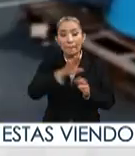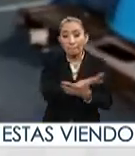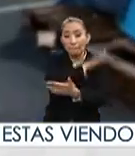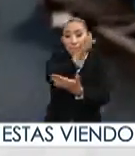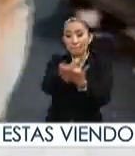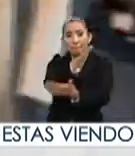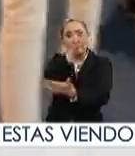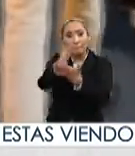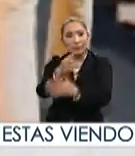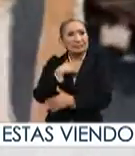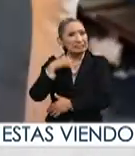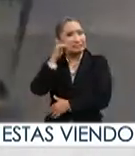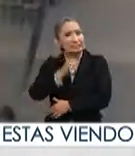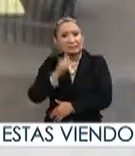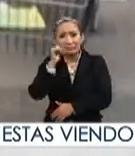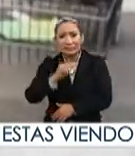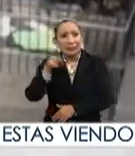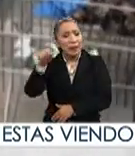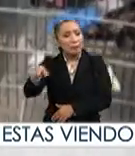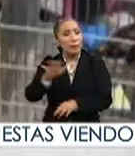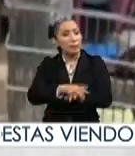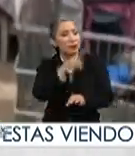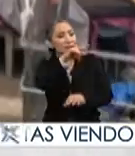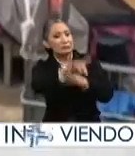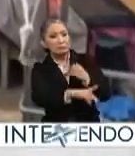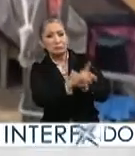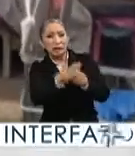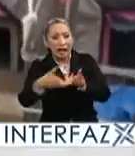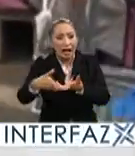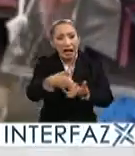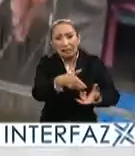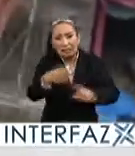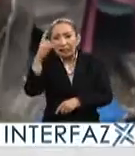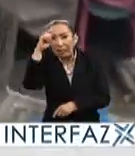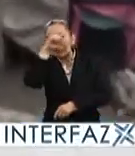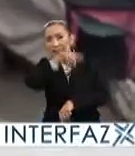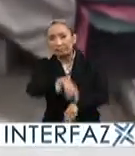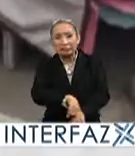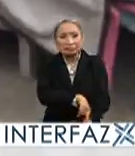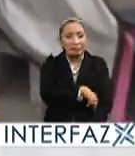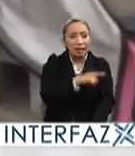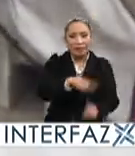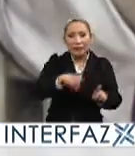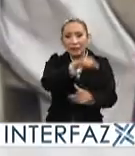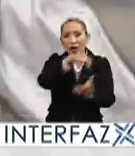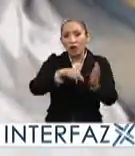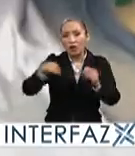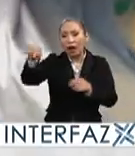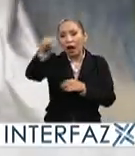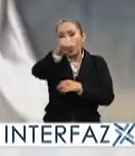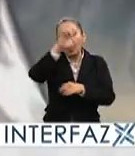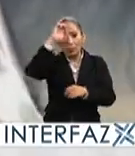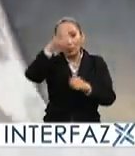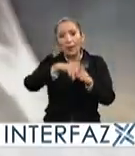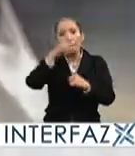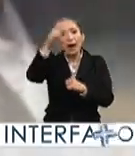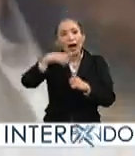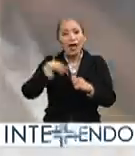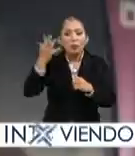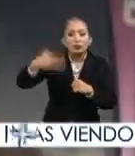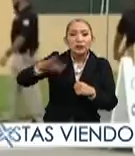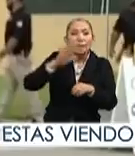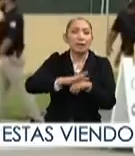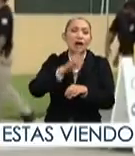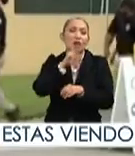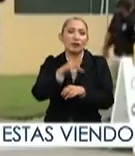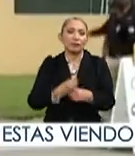llegando constantemente por un camino muy largo a distintas zonas de Europa para alojarse y buscar